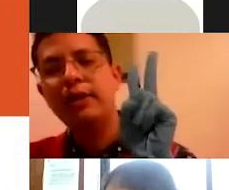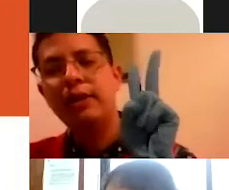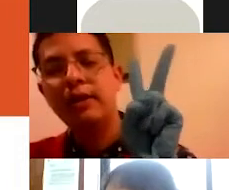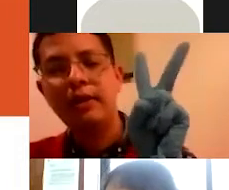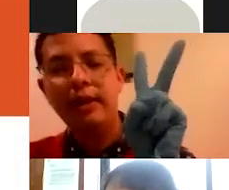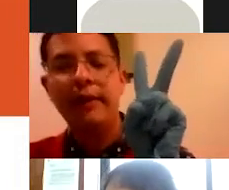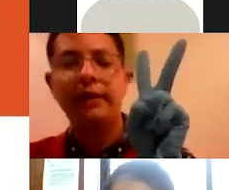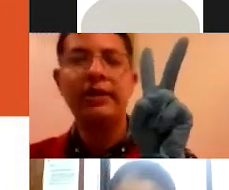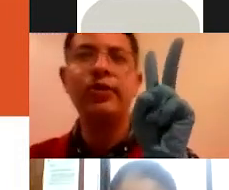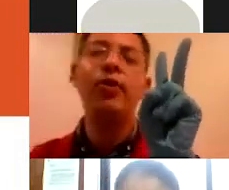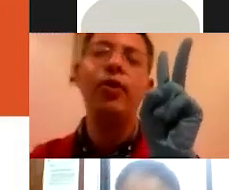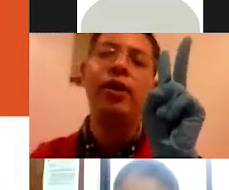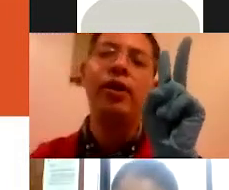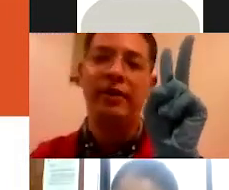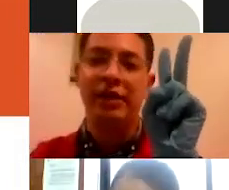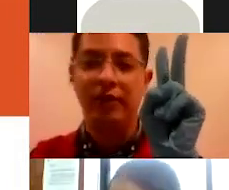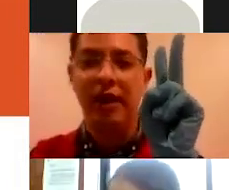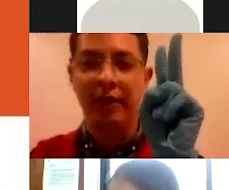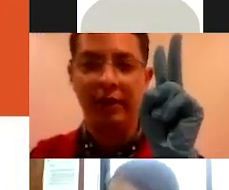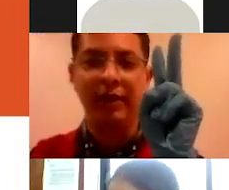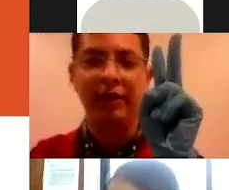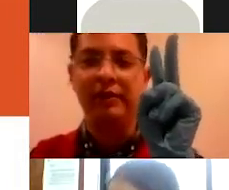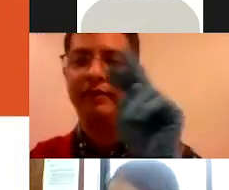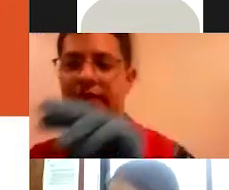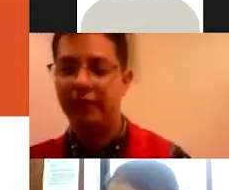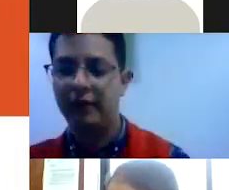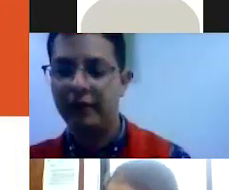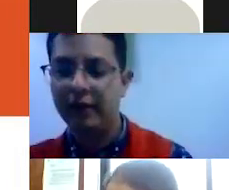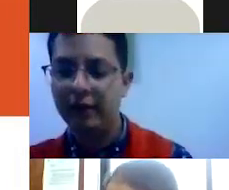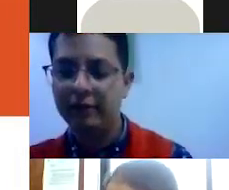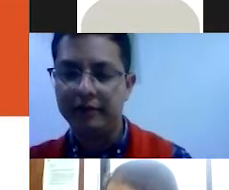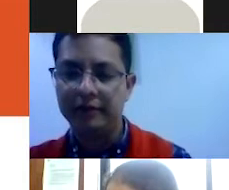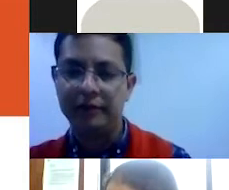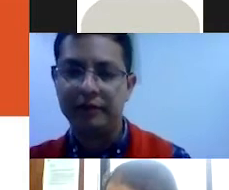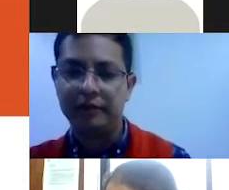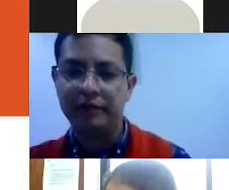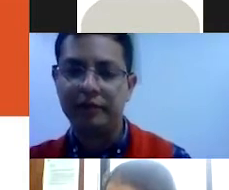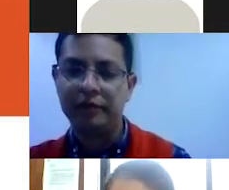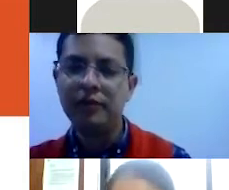cardíaco y la ventilación o la respiración de la víctima. ¿Ok?